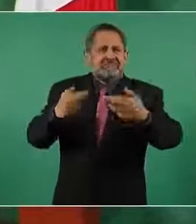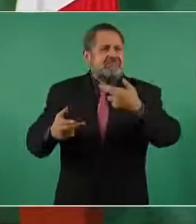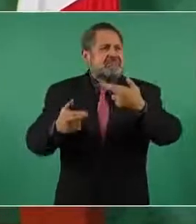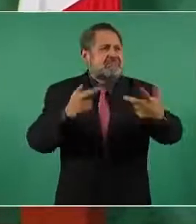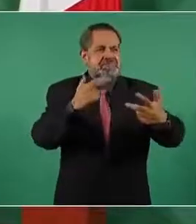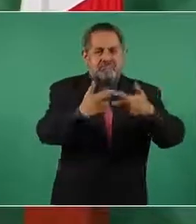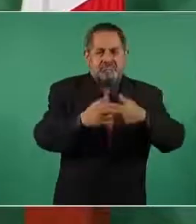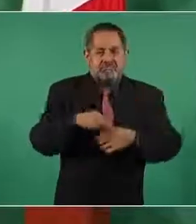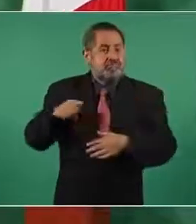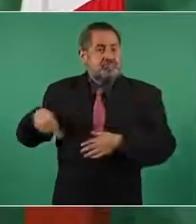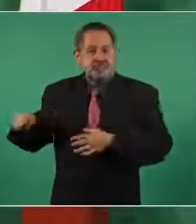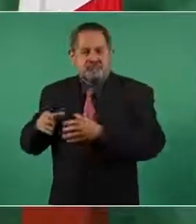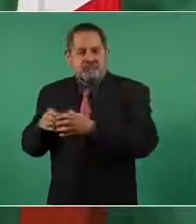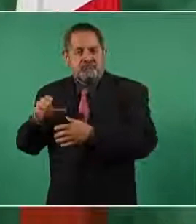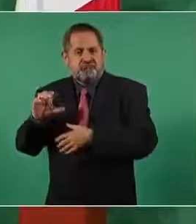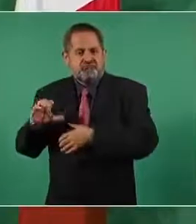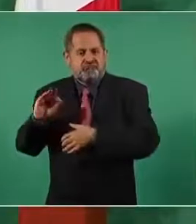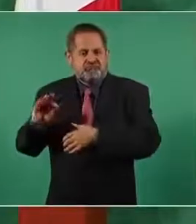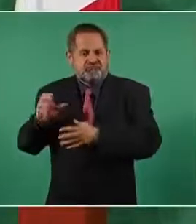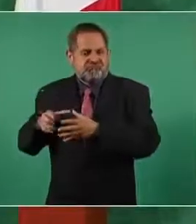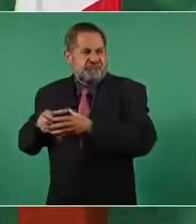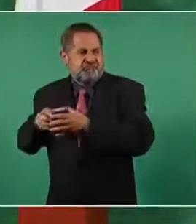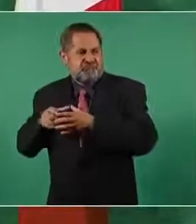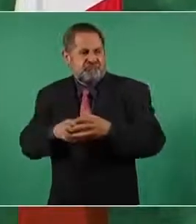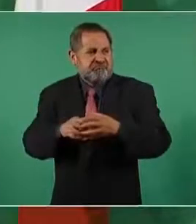y allá van las brigadas.